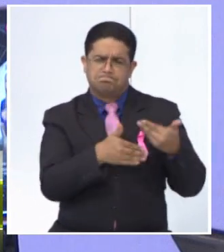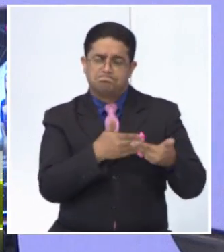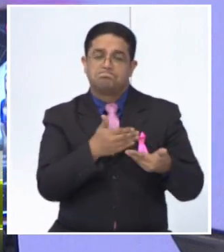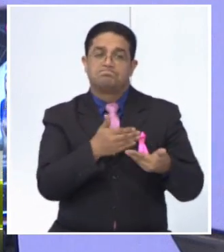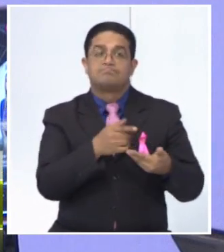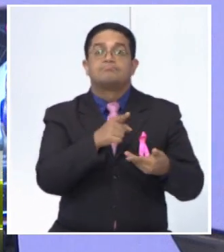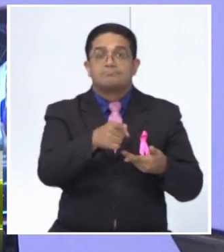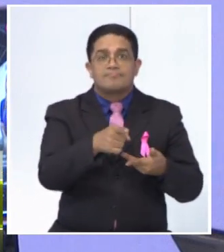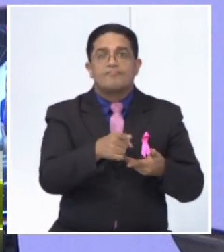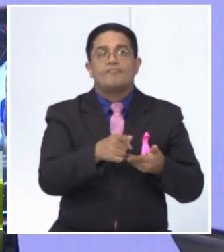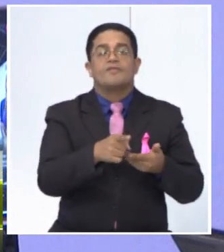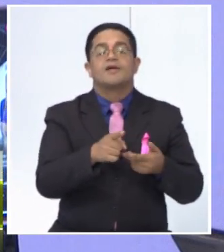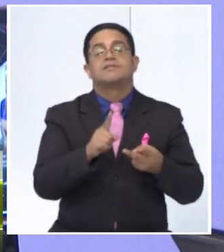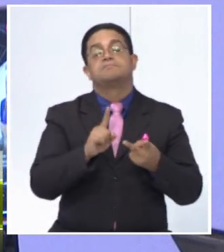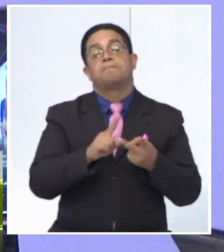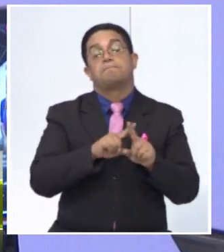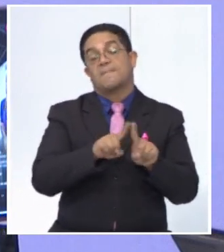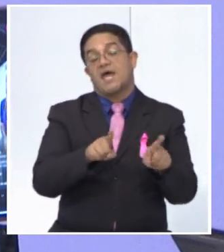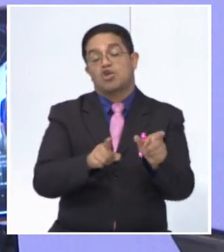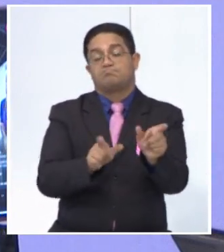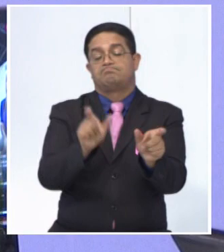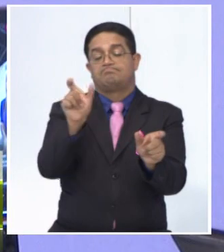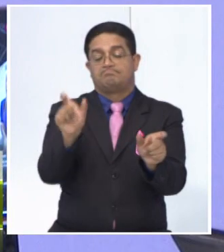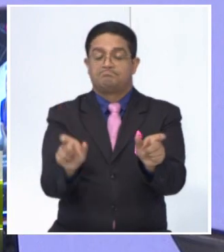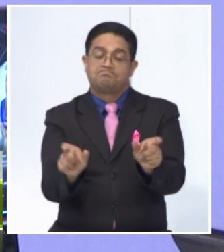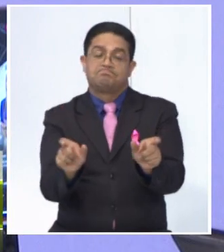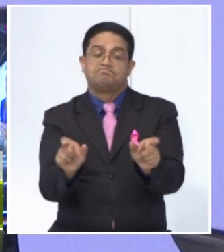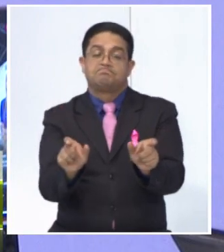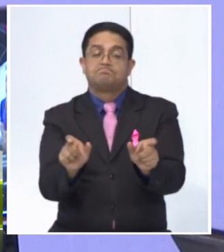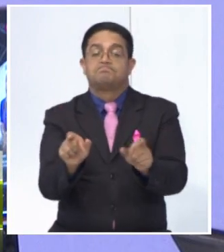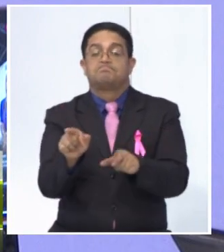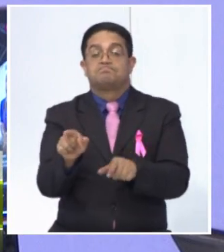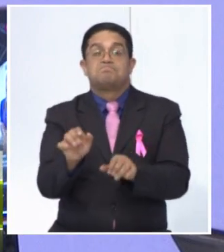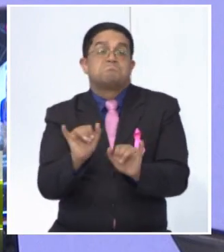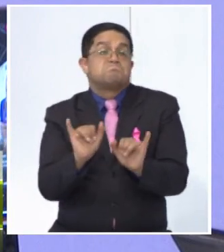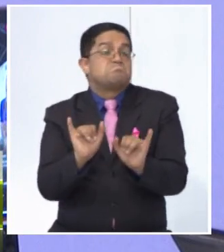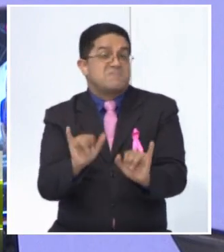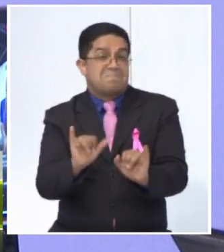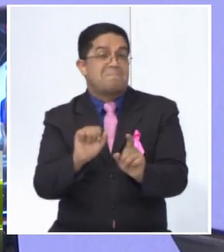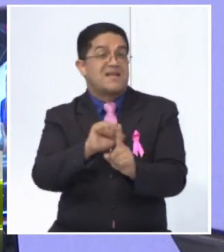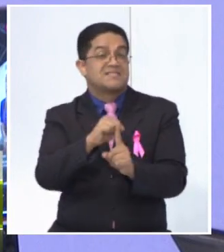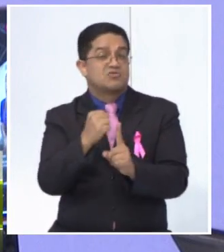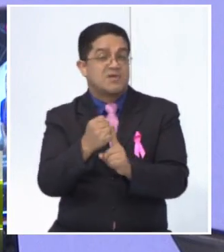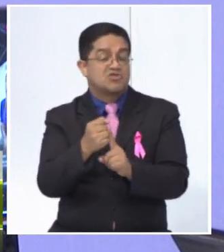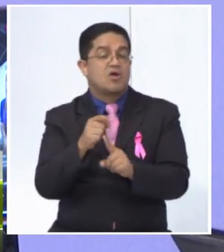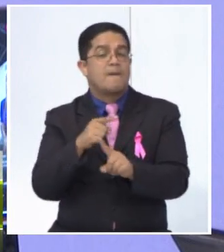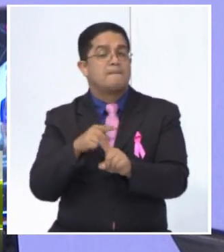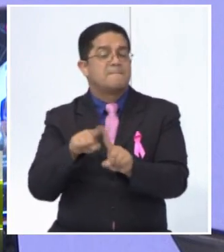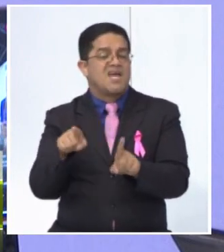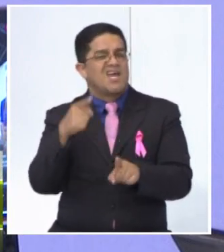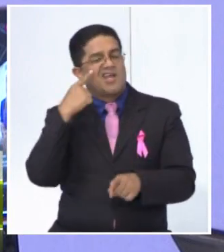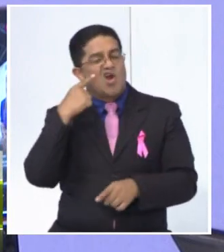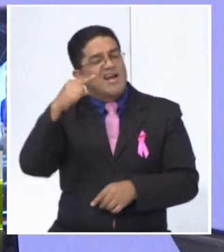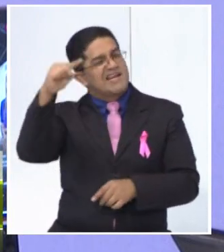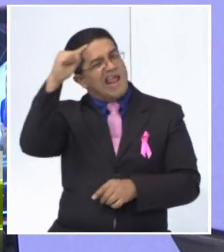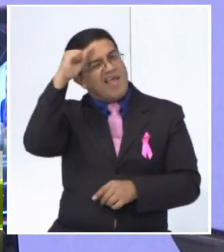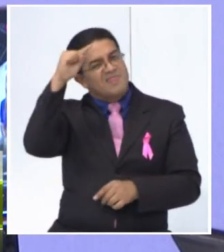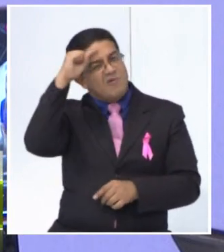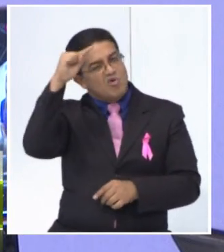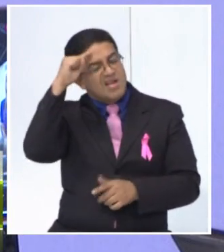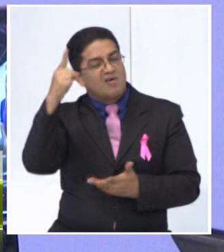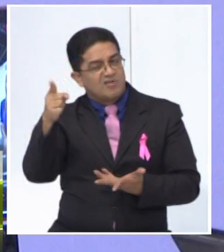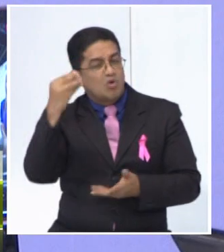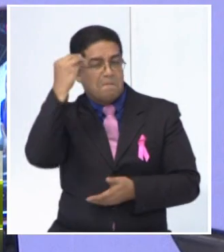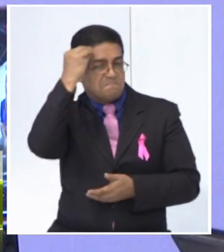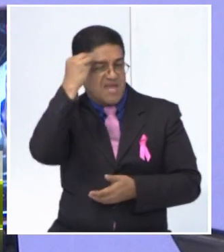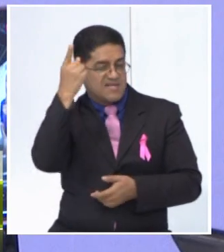tenemos algún otro paciente que quizás con el mismo diagnóstico muestra una actitud más pesimista, piensa que no hay oportunidad